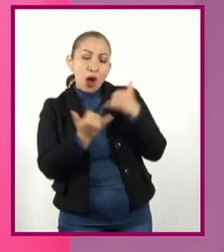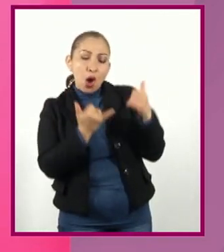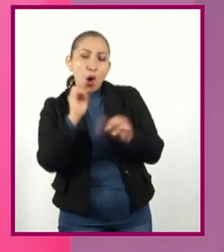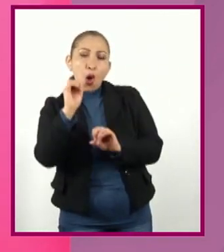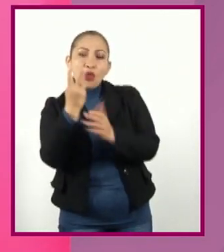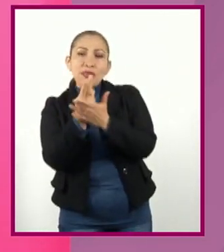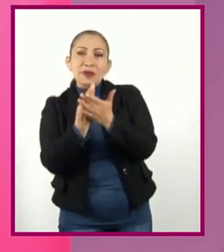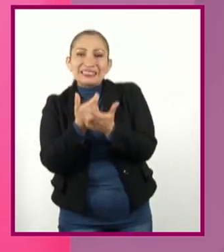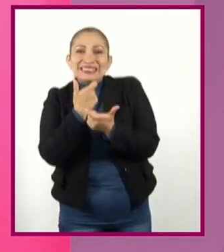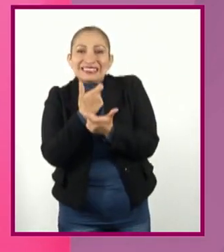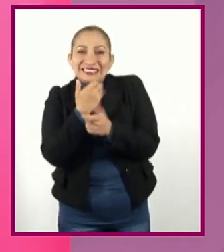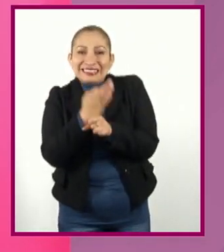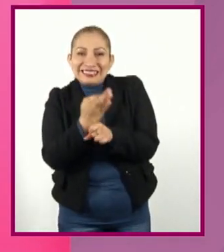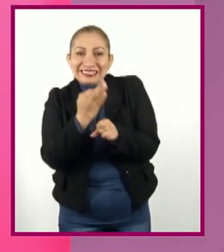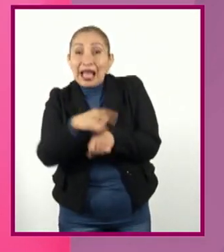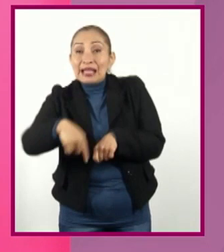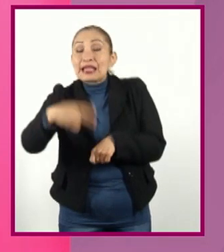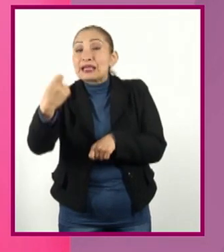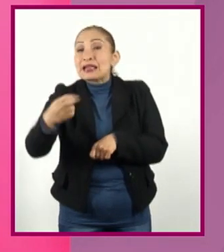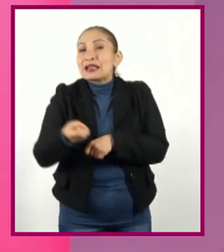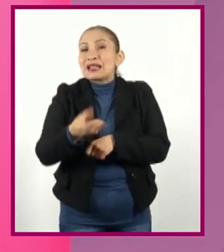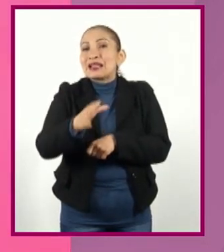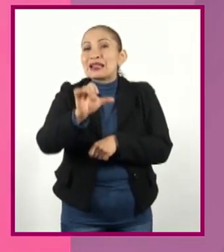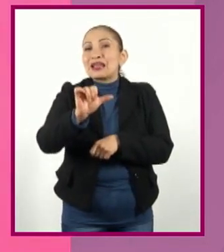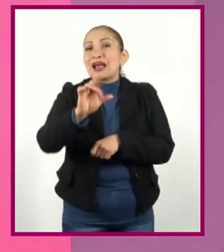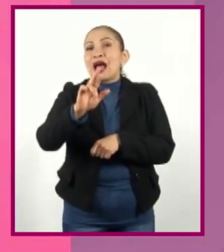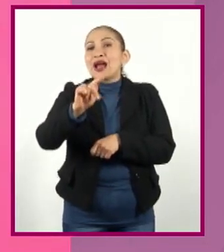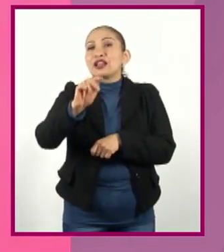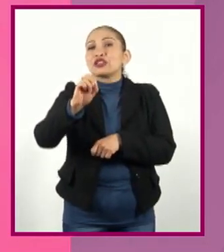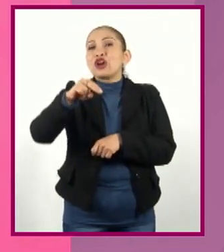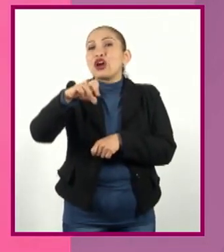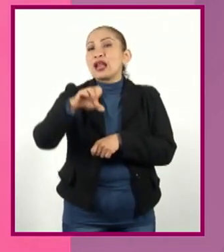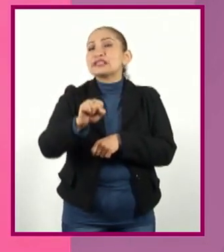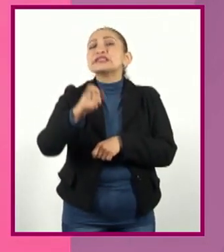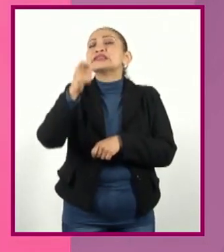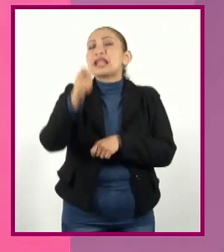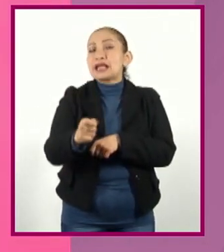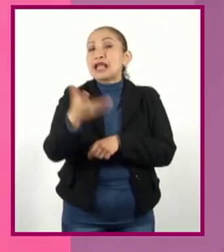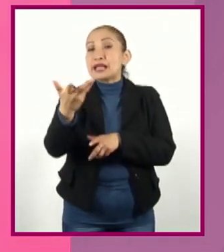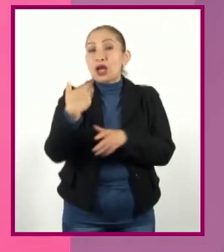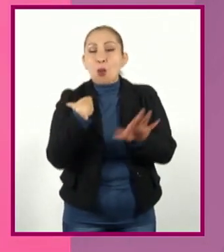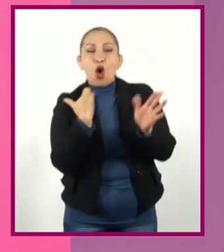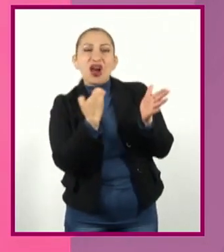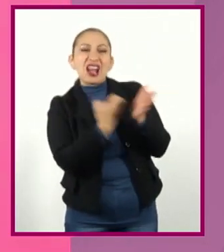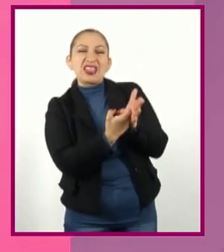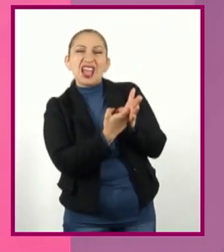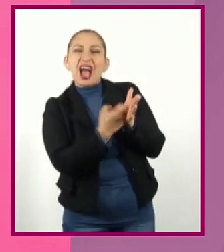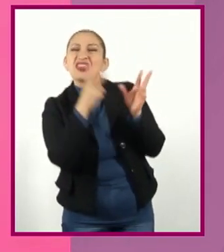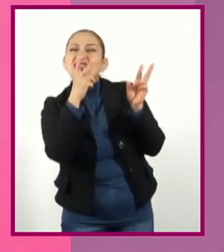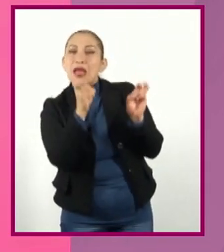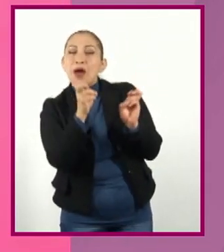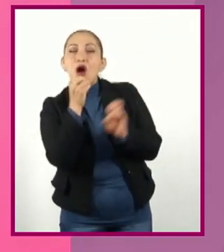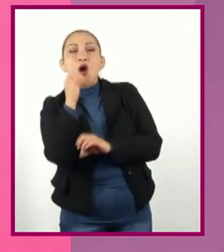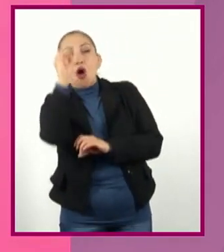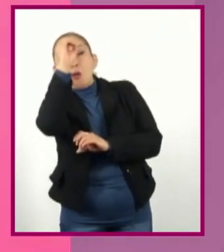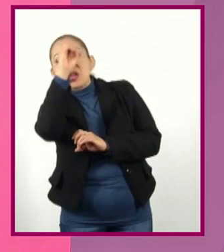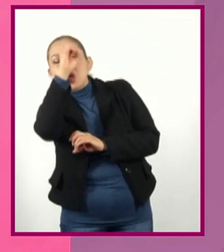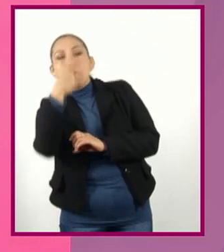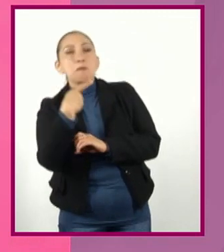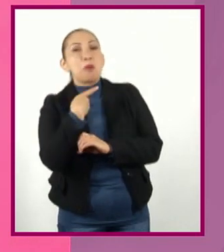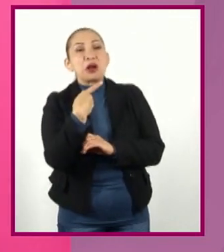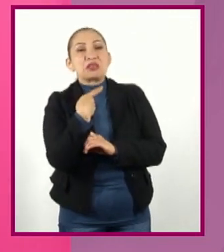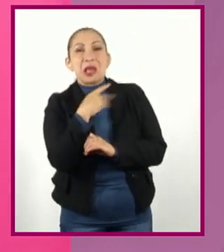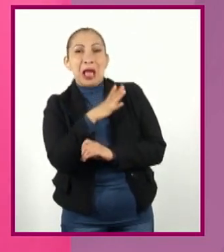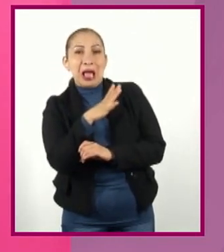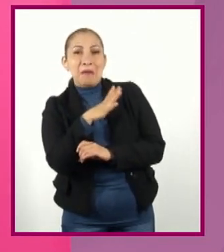dibujos humorísticos que en México llamamos cartones, los cuales hacen una crítica o comentario a los temas políticos de